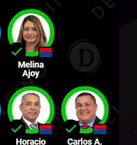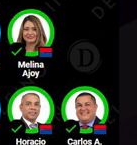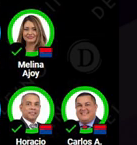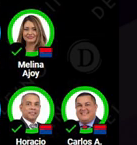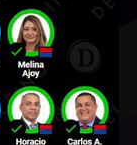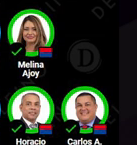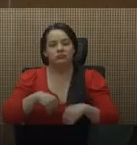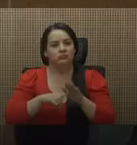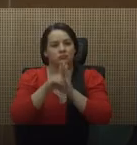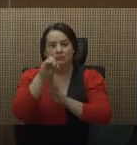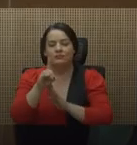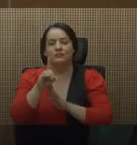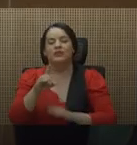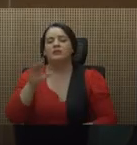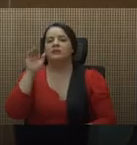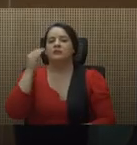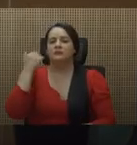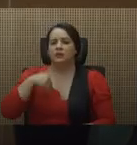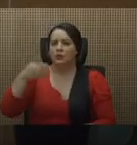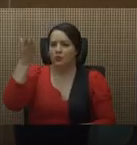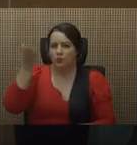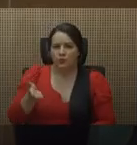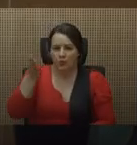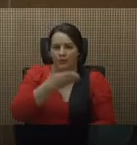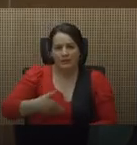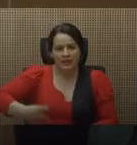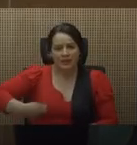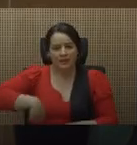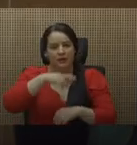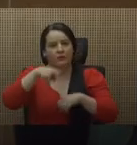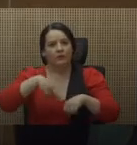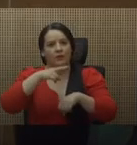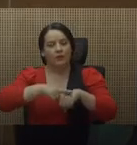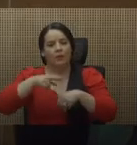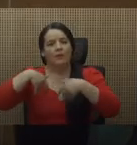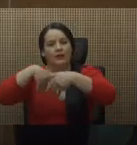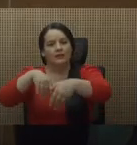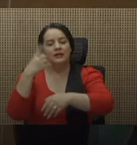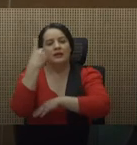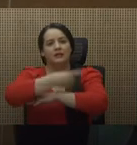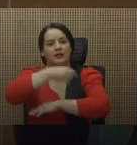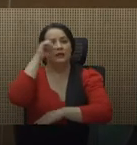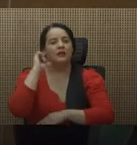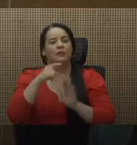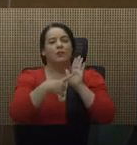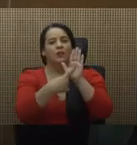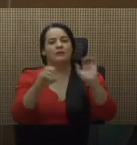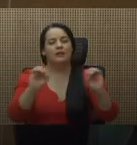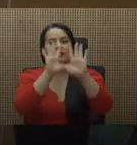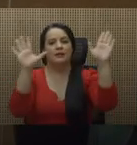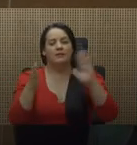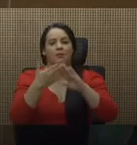para la educación pública. Señor Presidente de la República, la marcha del día de ayer es una muestra clara de que el